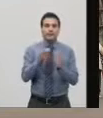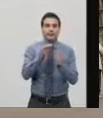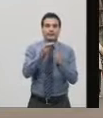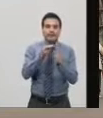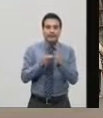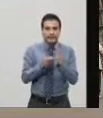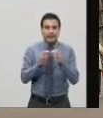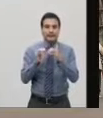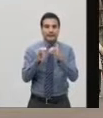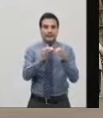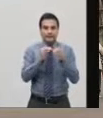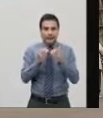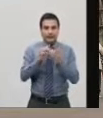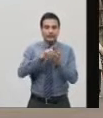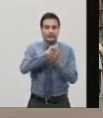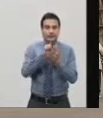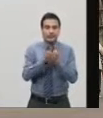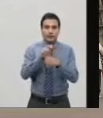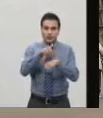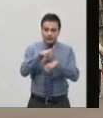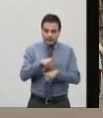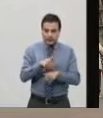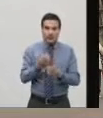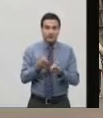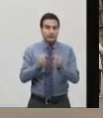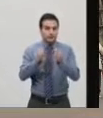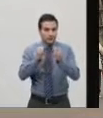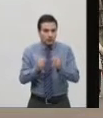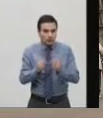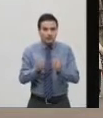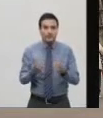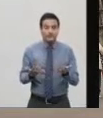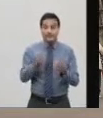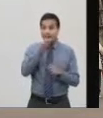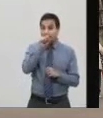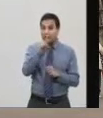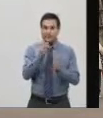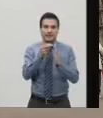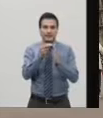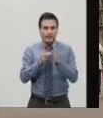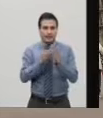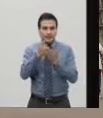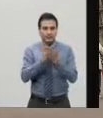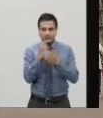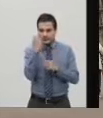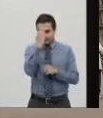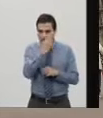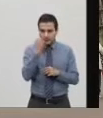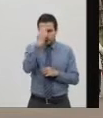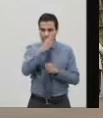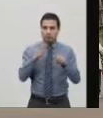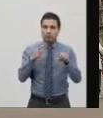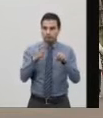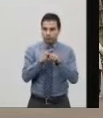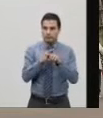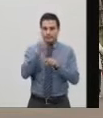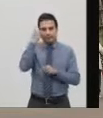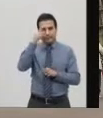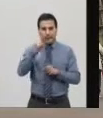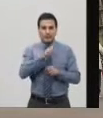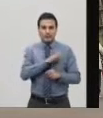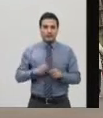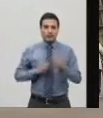de equidad, de legalidad, de certeza, así como reglas de fiscalización en el rubro de gastos de